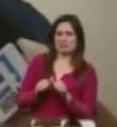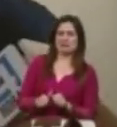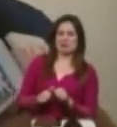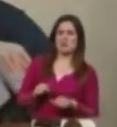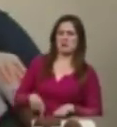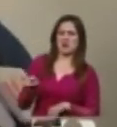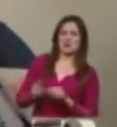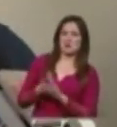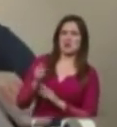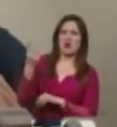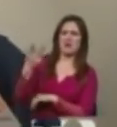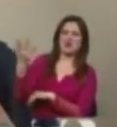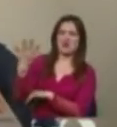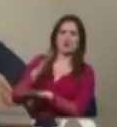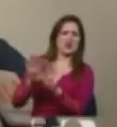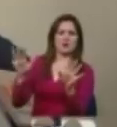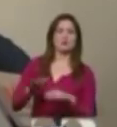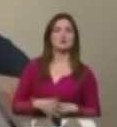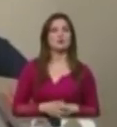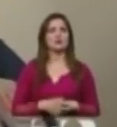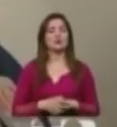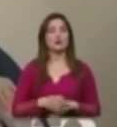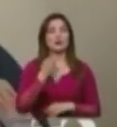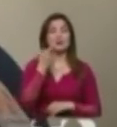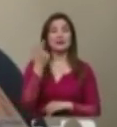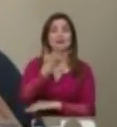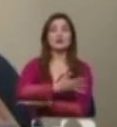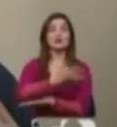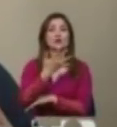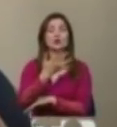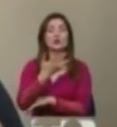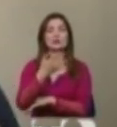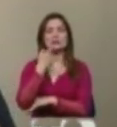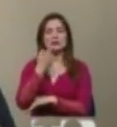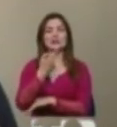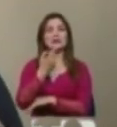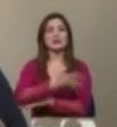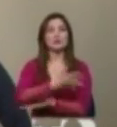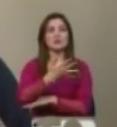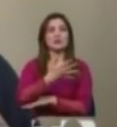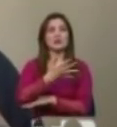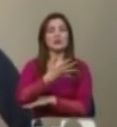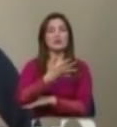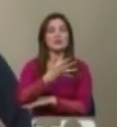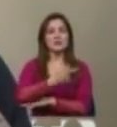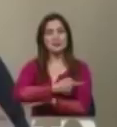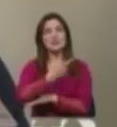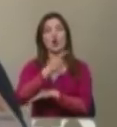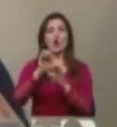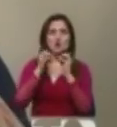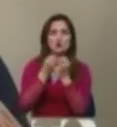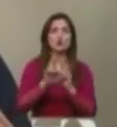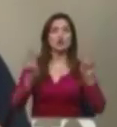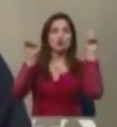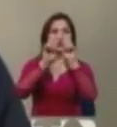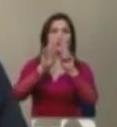Bueno, hemos nosotros manifestado que es hasta 5 días, pero todos los organismos del Sistema de Naciones Unidas, del Gobierno Central, Provincial